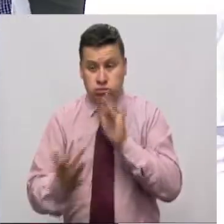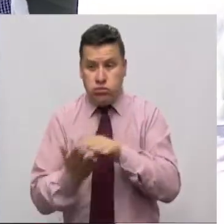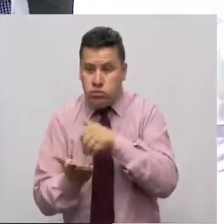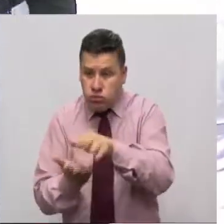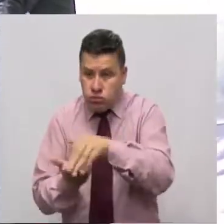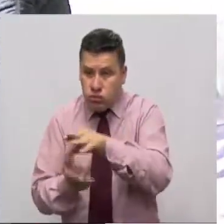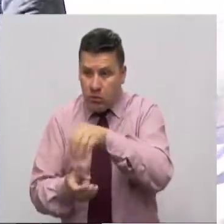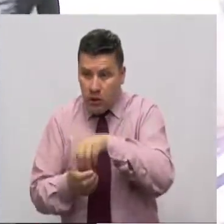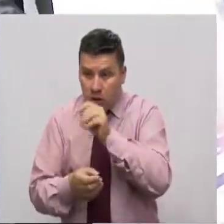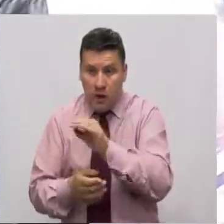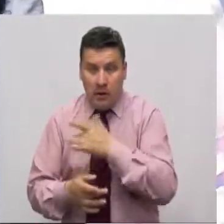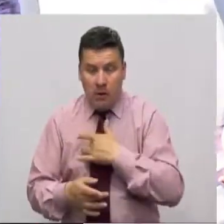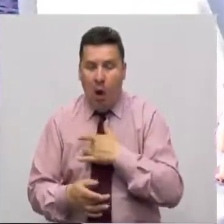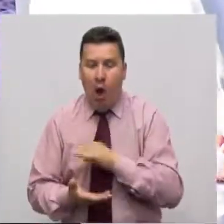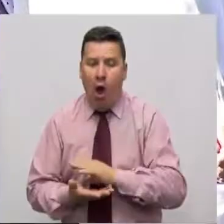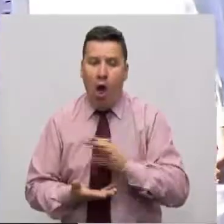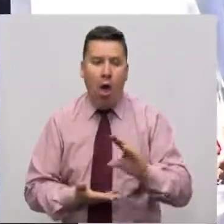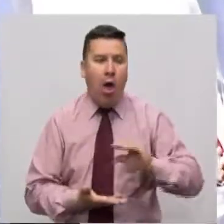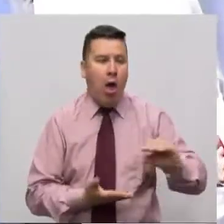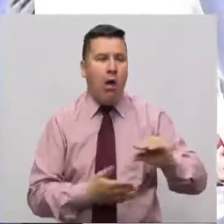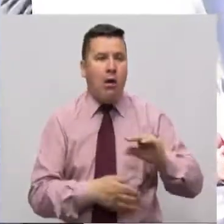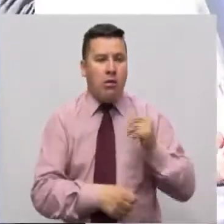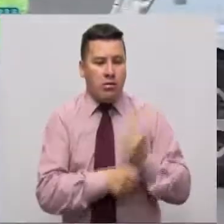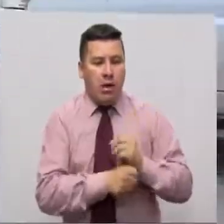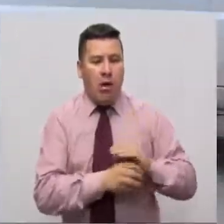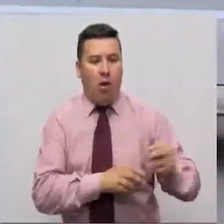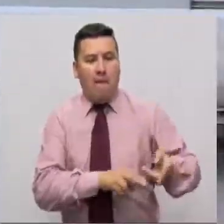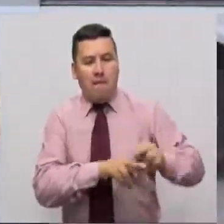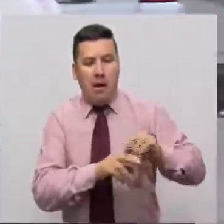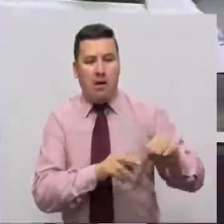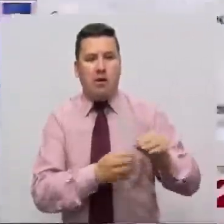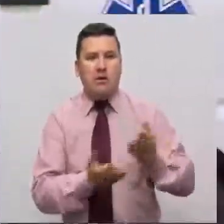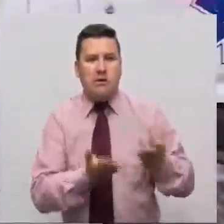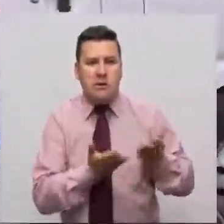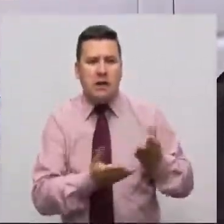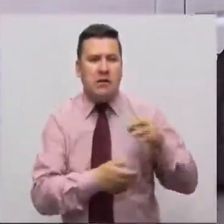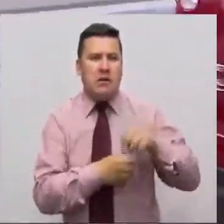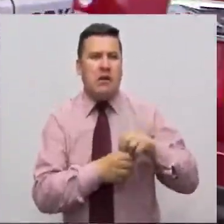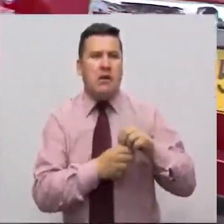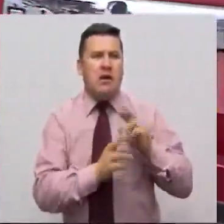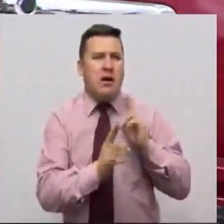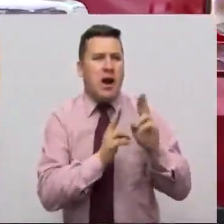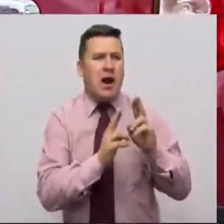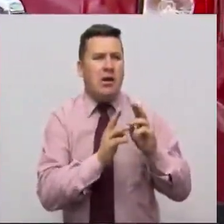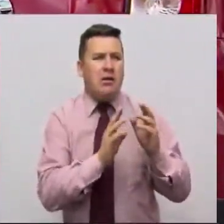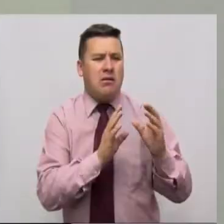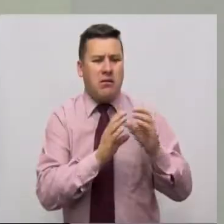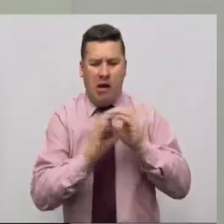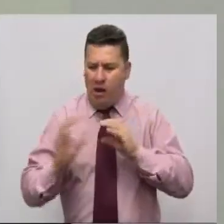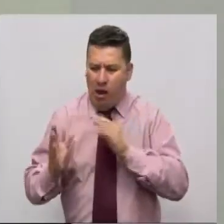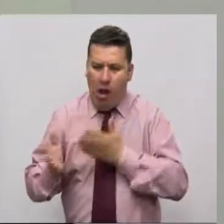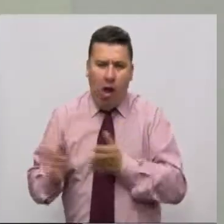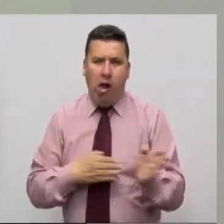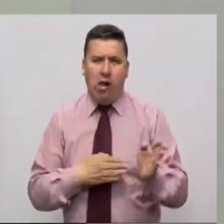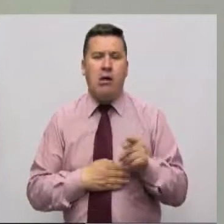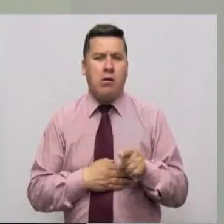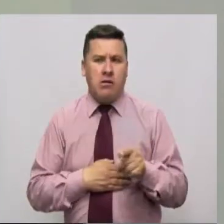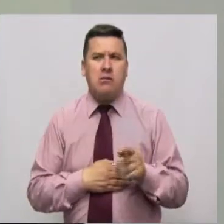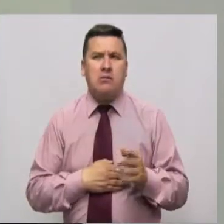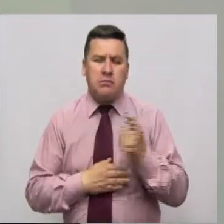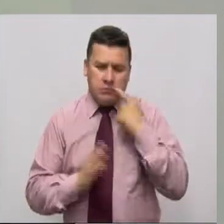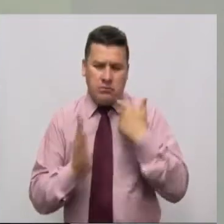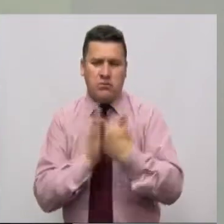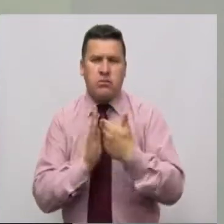destinados a gastos de administración para el pago de bonificaciones, servicios públicos o hasta relaciones públicas. Donde se